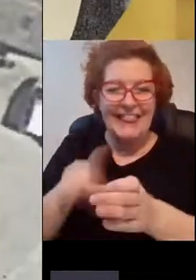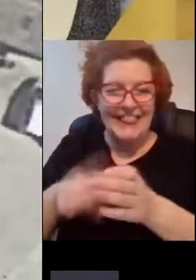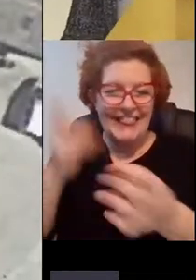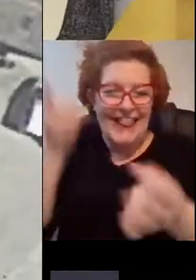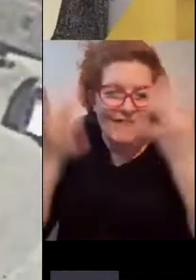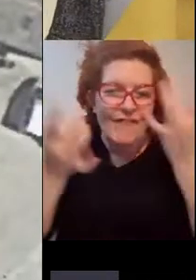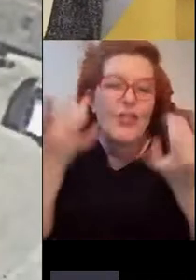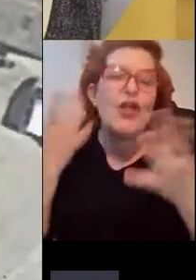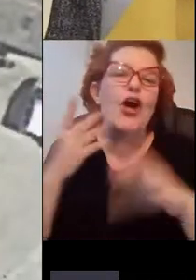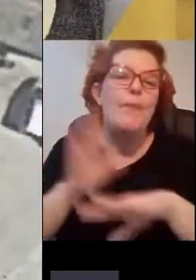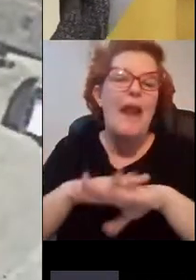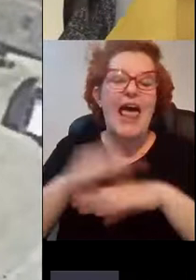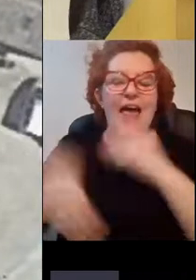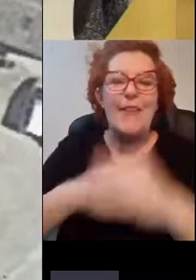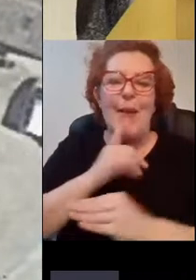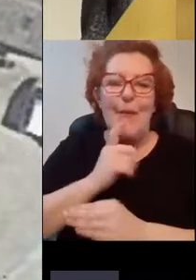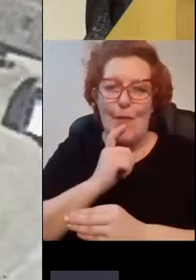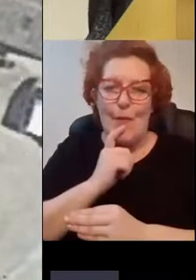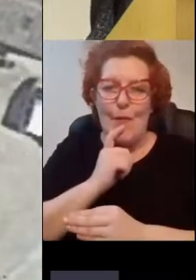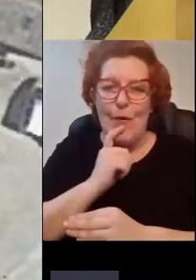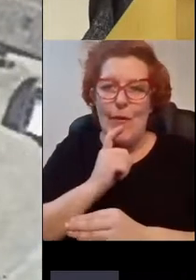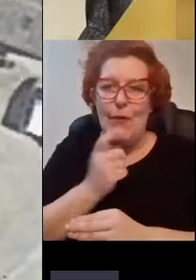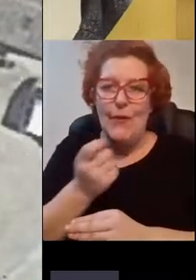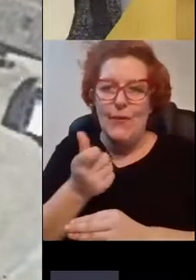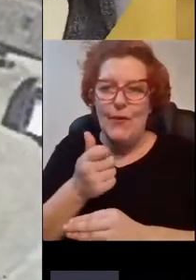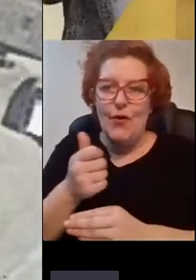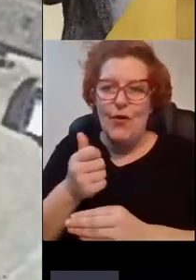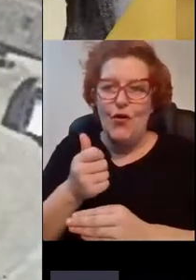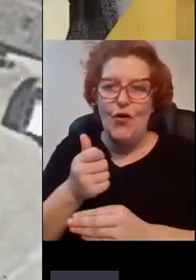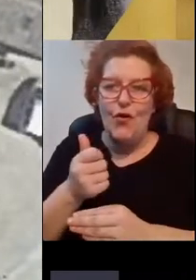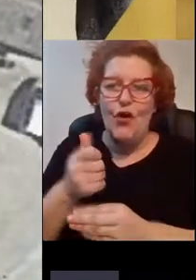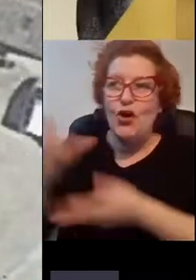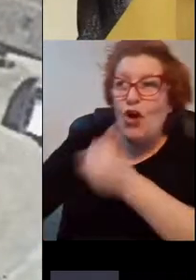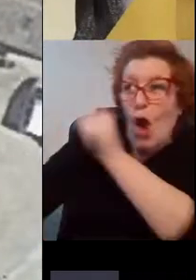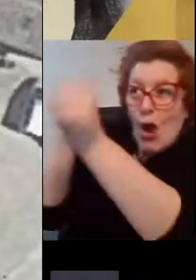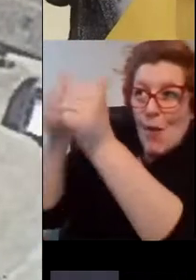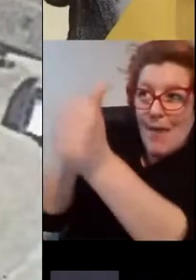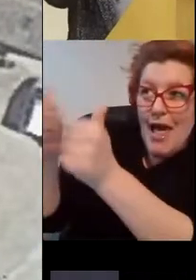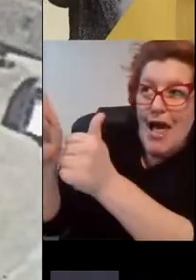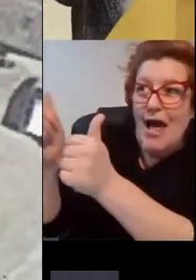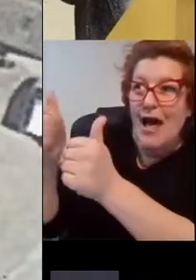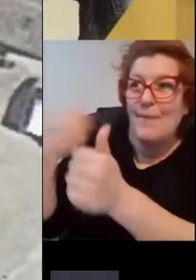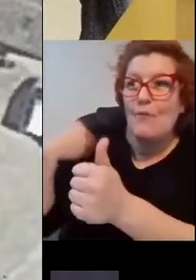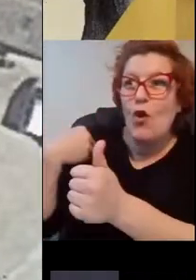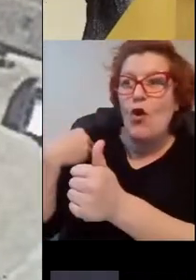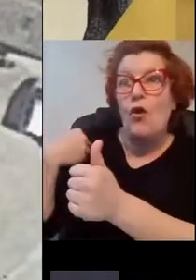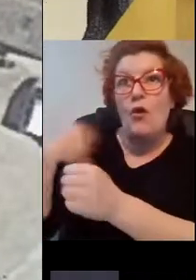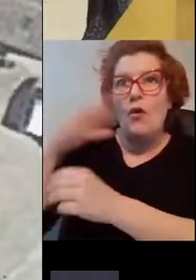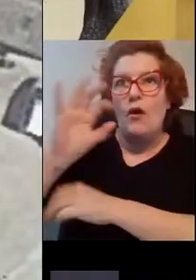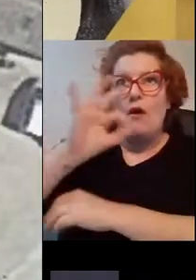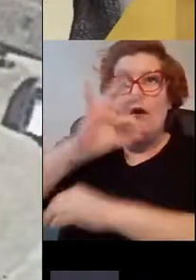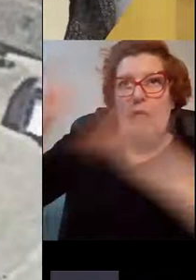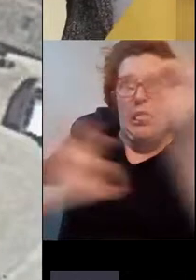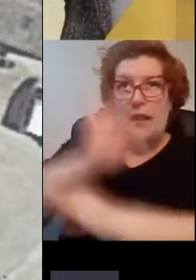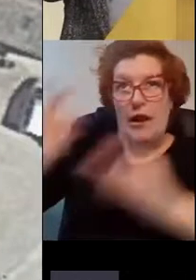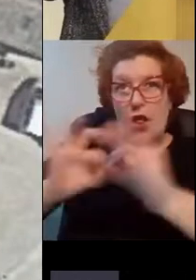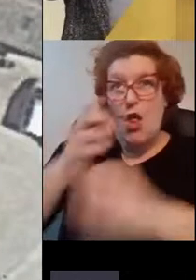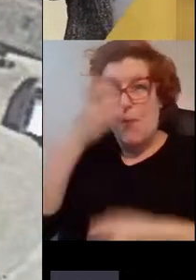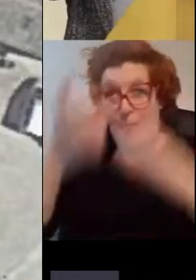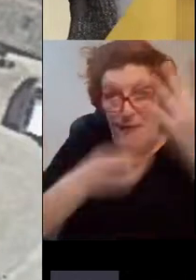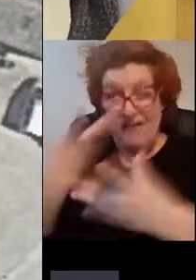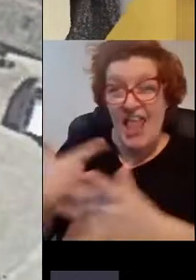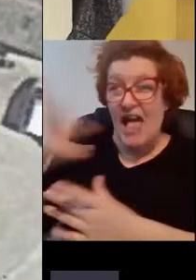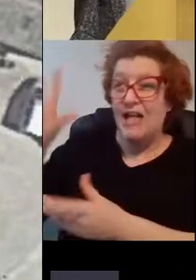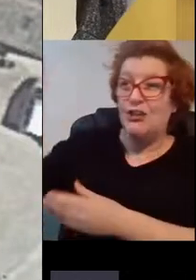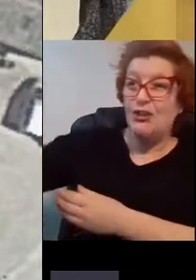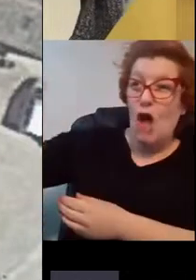lo que hacía era recogía el movimiento del sol en el equinoccio de primavera, y nos imaginamos qué